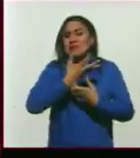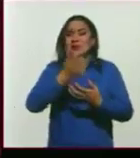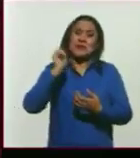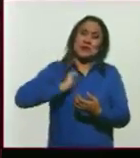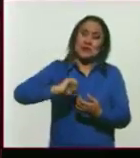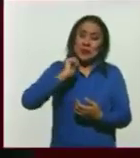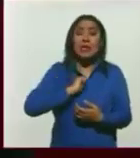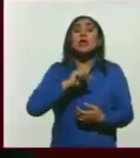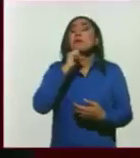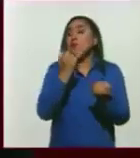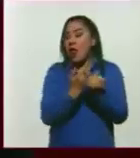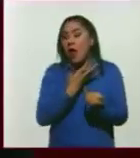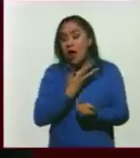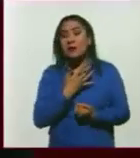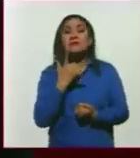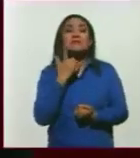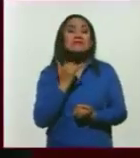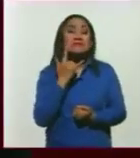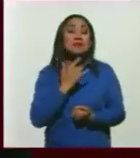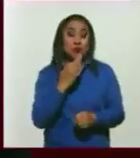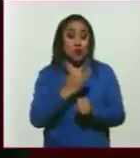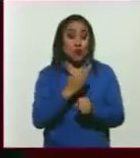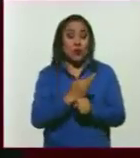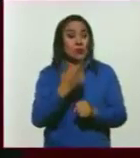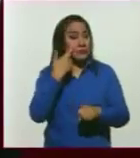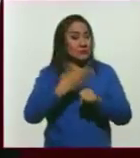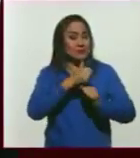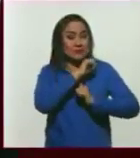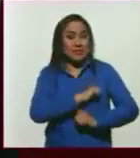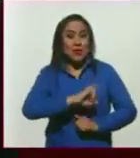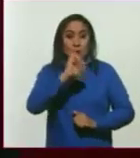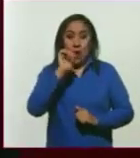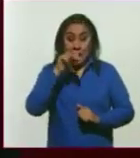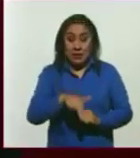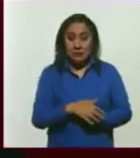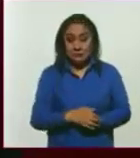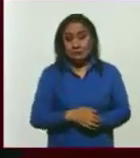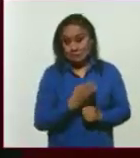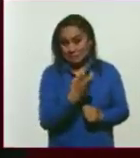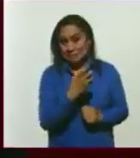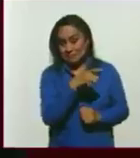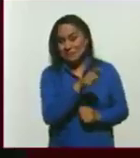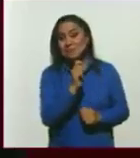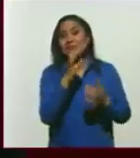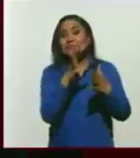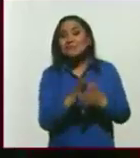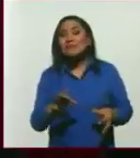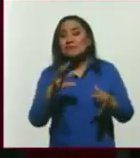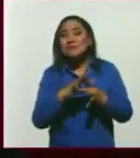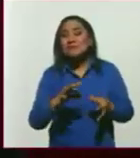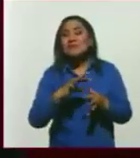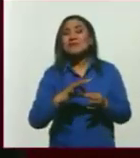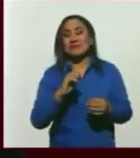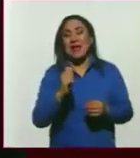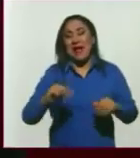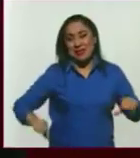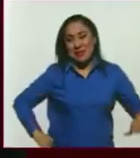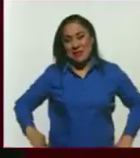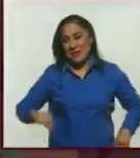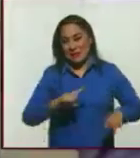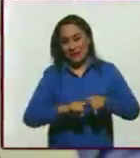un espectáculo del que está a cargo Juan Villoro. Precisamente él dio algunos detalles acerca de esta